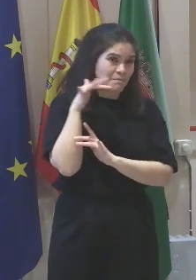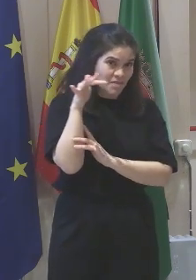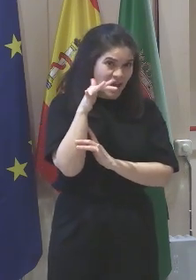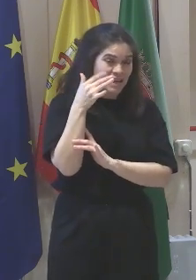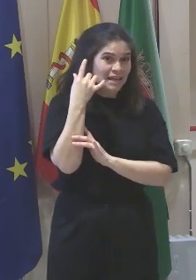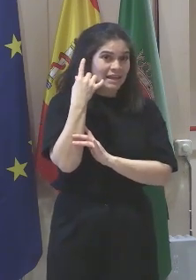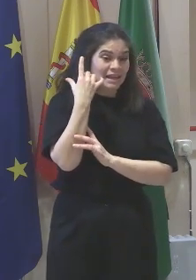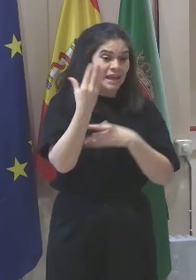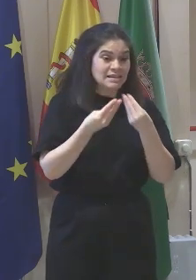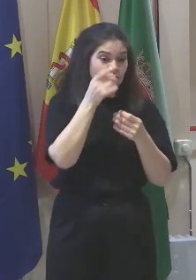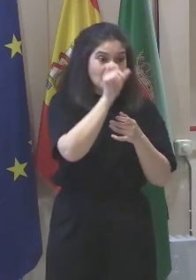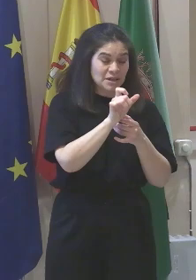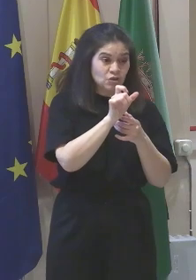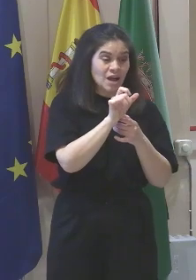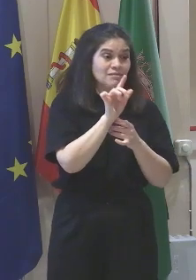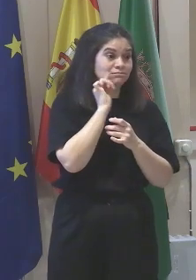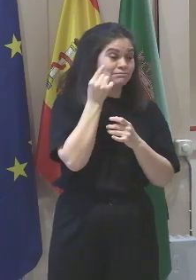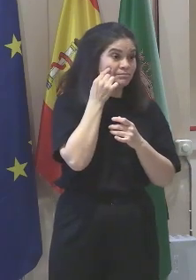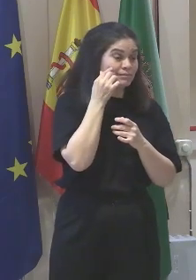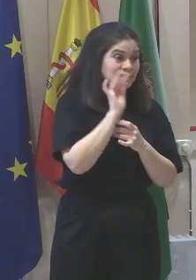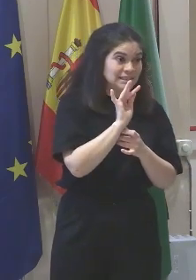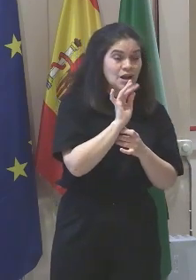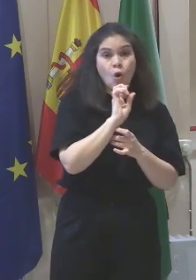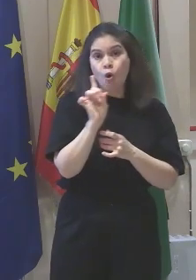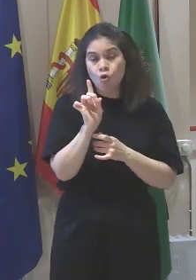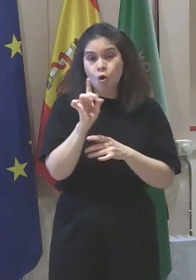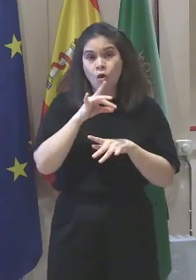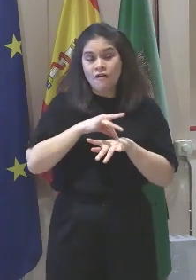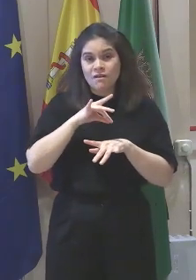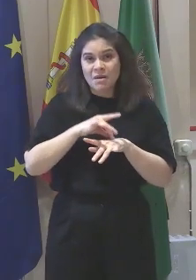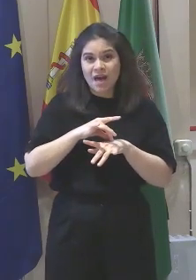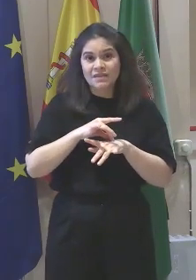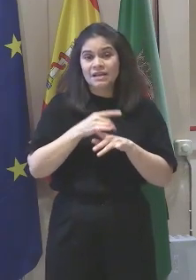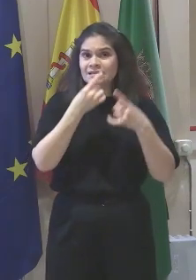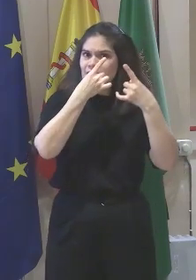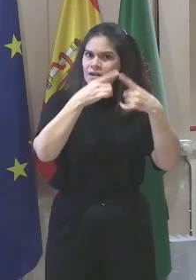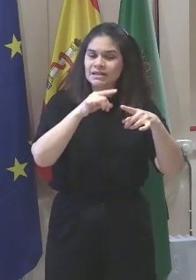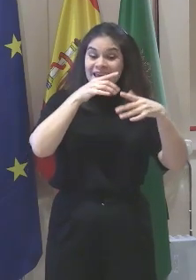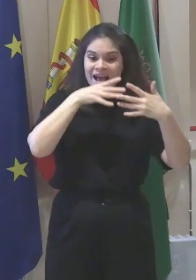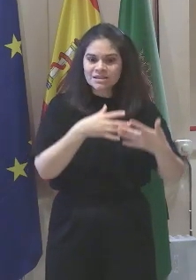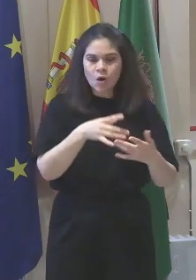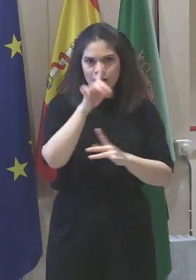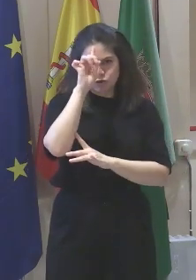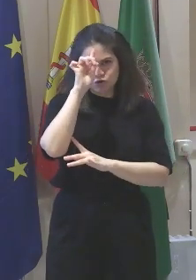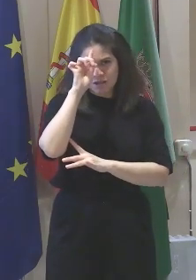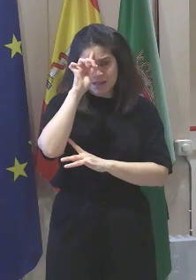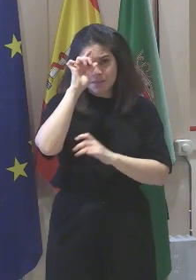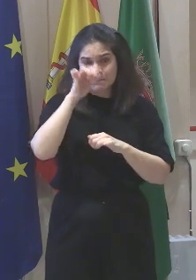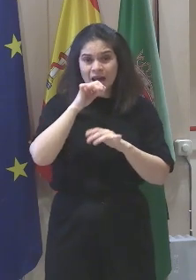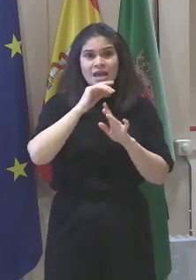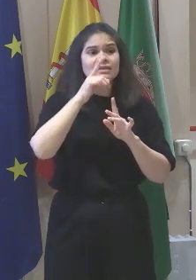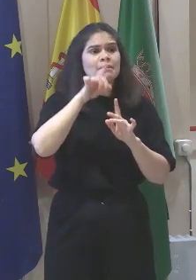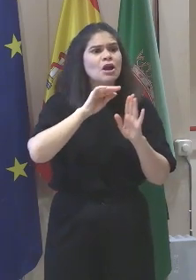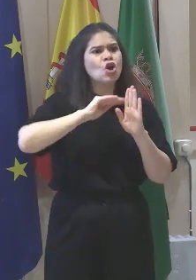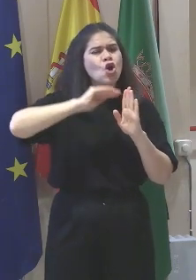desarrolle la enfermedad, puede ser totalmente distinto y a día de hoy permanece en gran parte desconocido. Los estadios